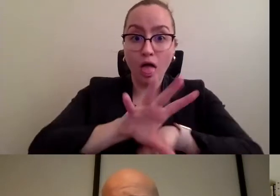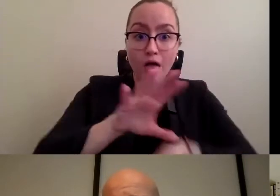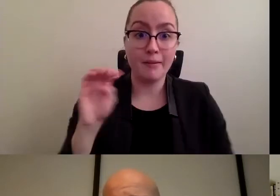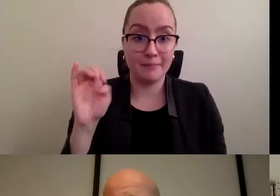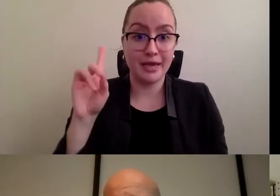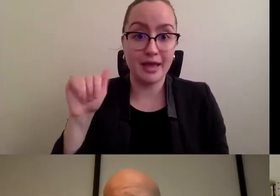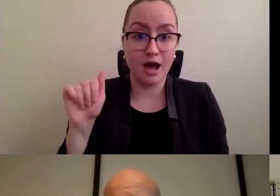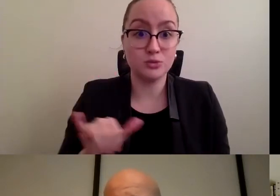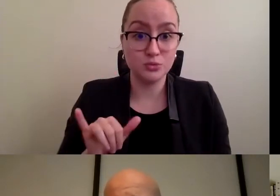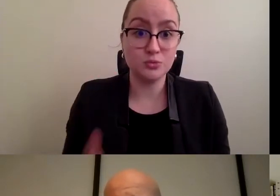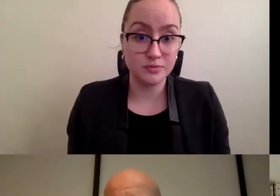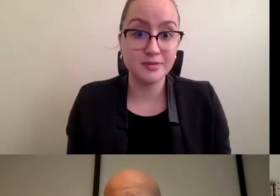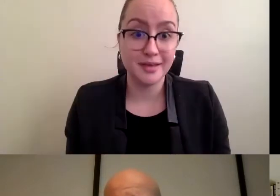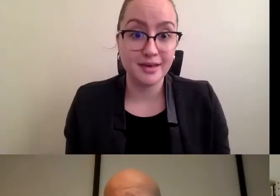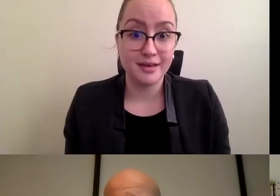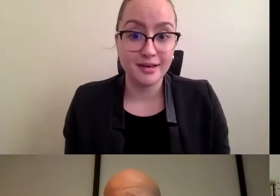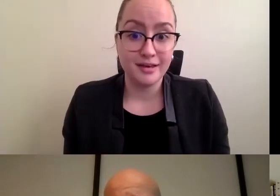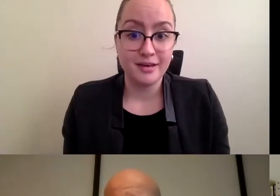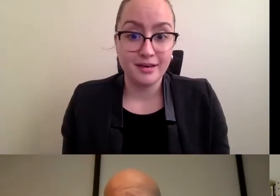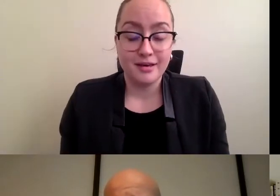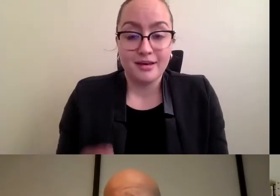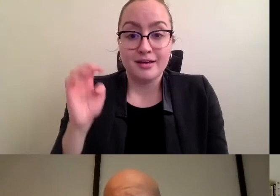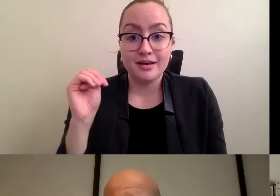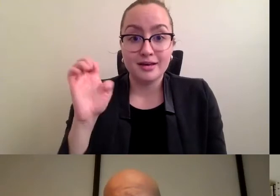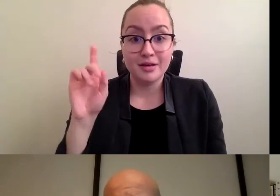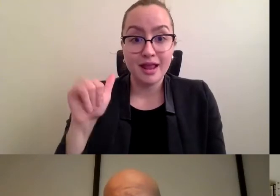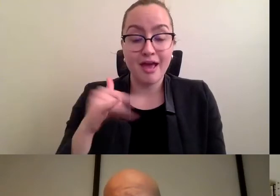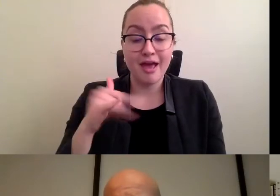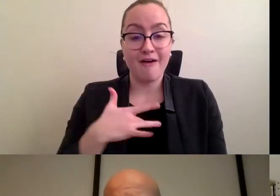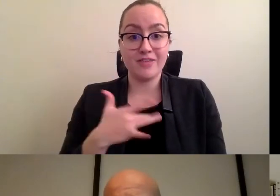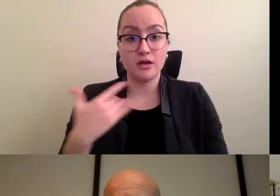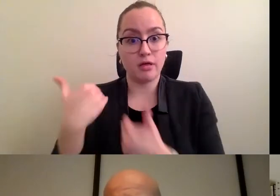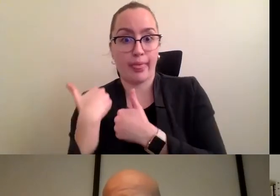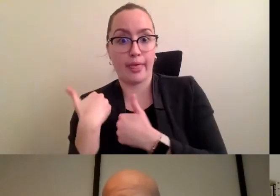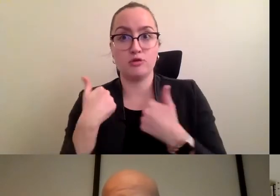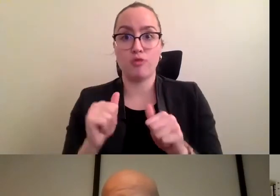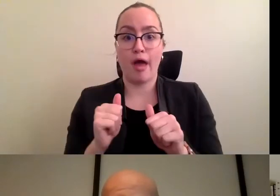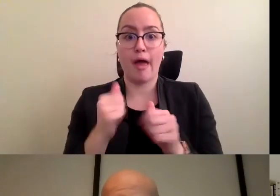de santuario. Y influyen los medios porque los medios